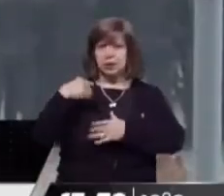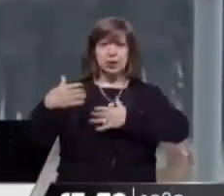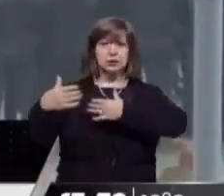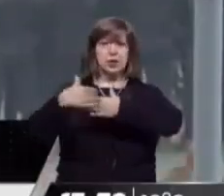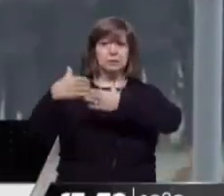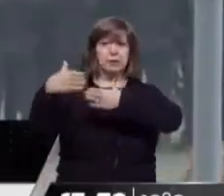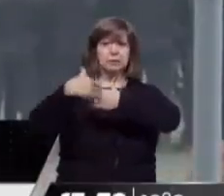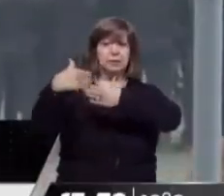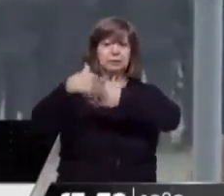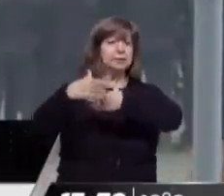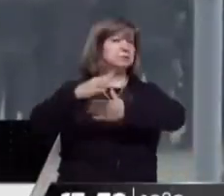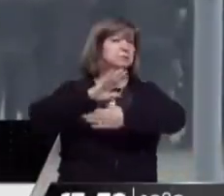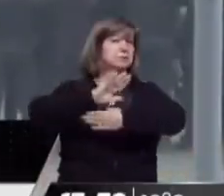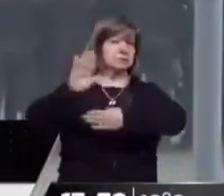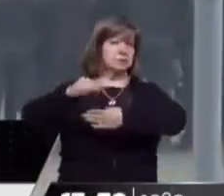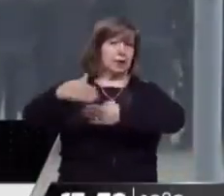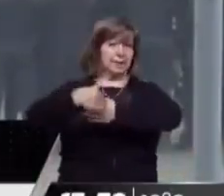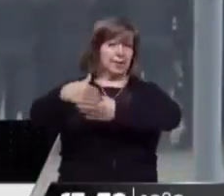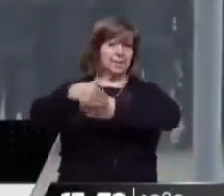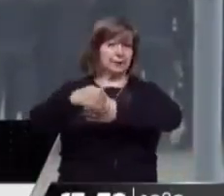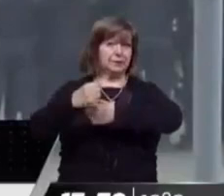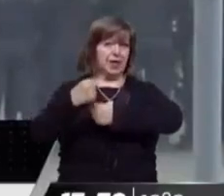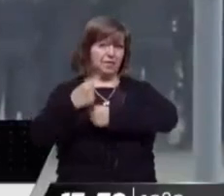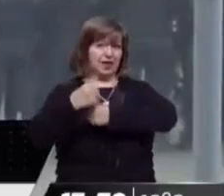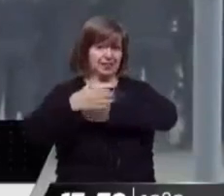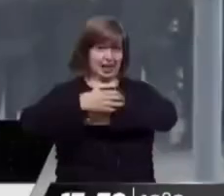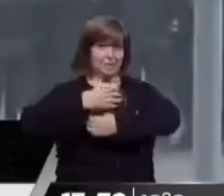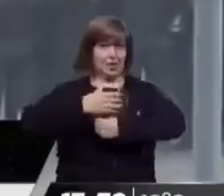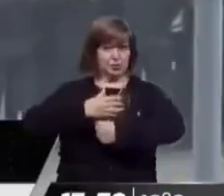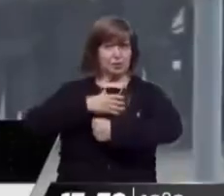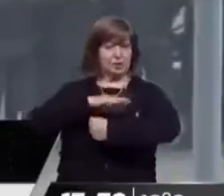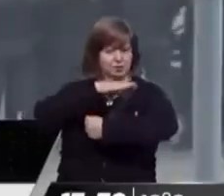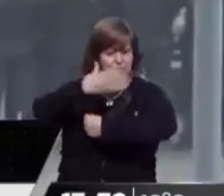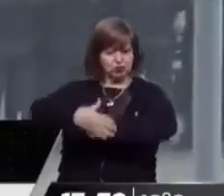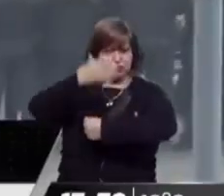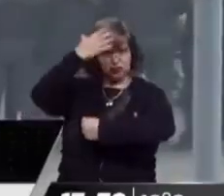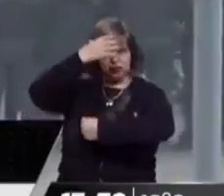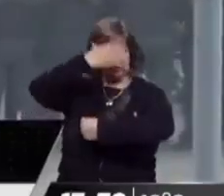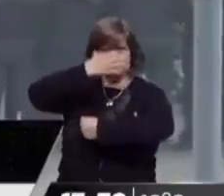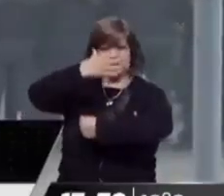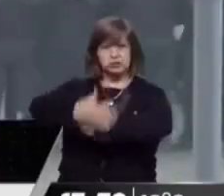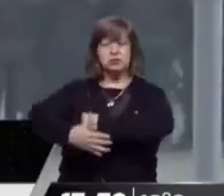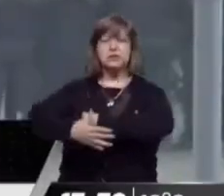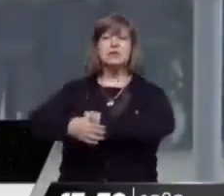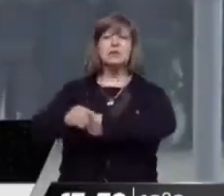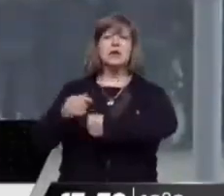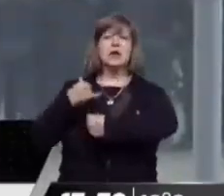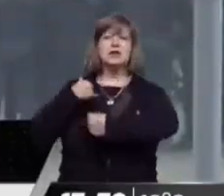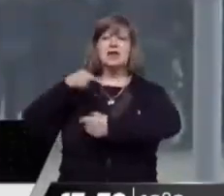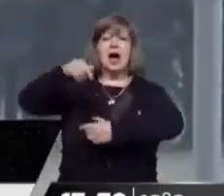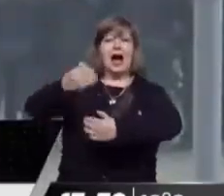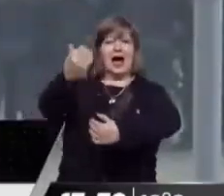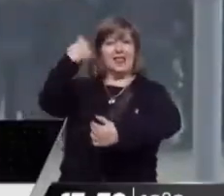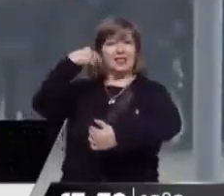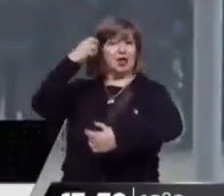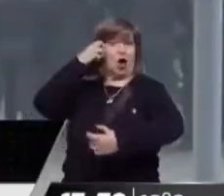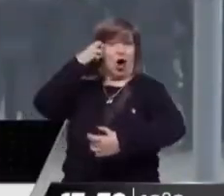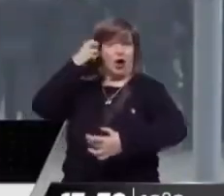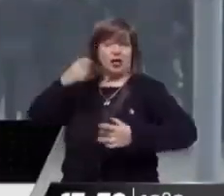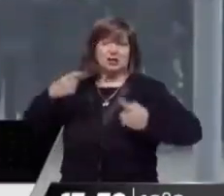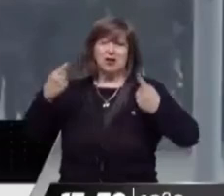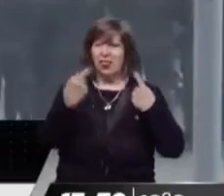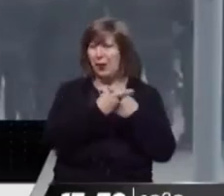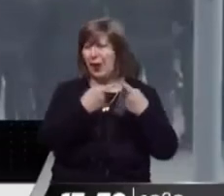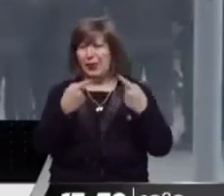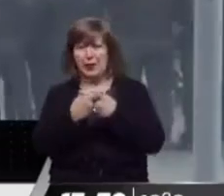primeros enfrentamientos. En un momento en el que se están justamente debatiendo hacia adentro